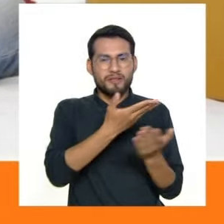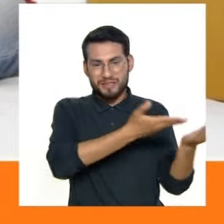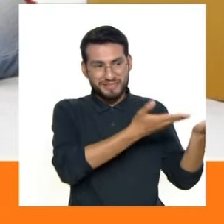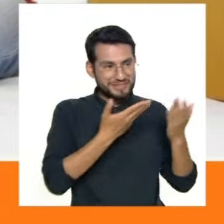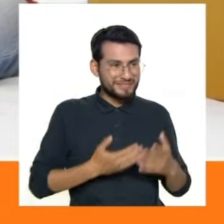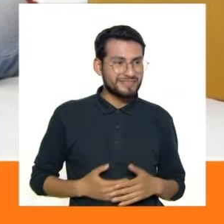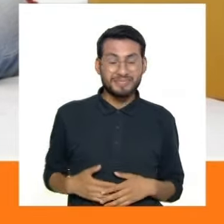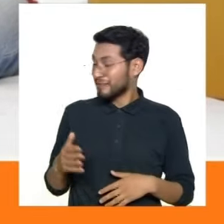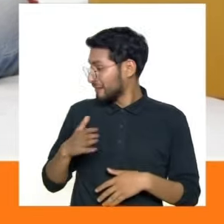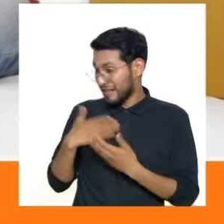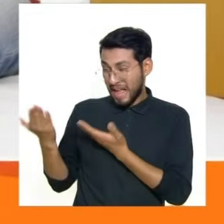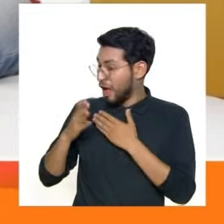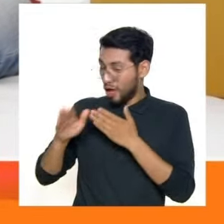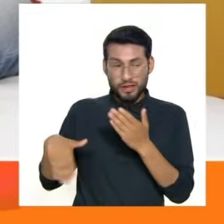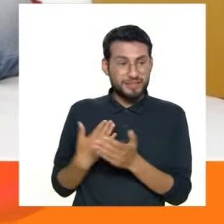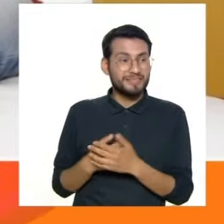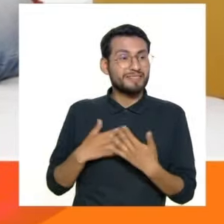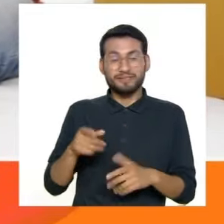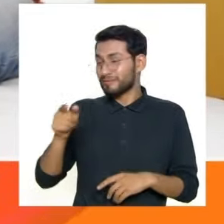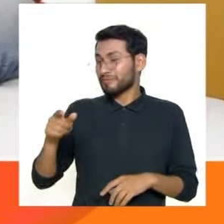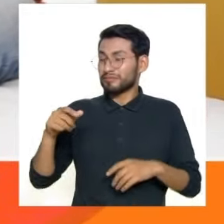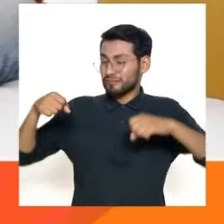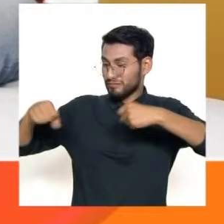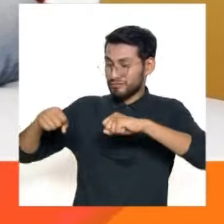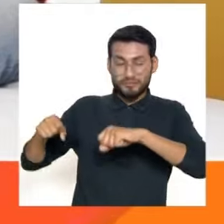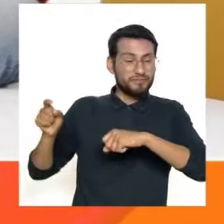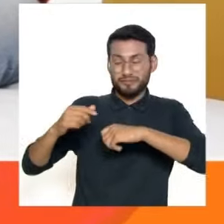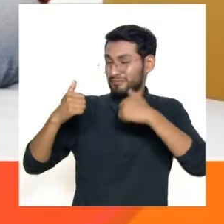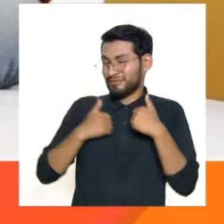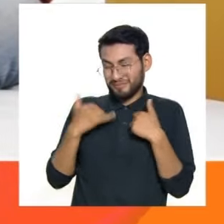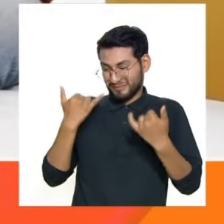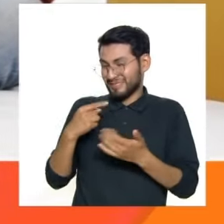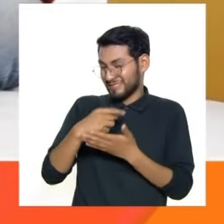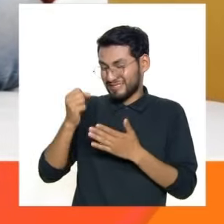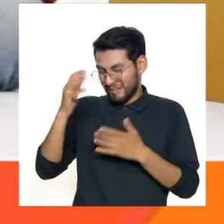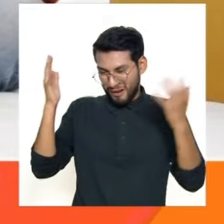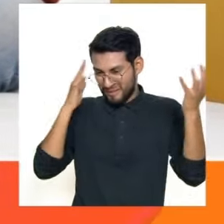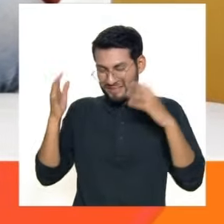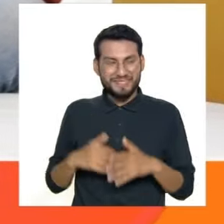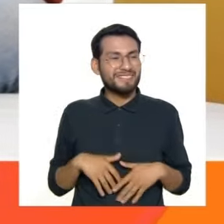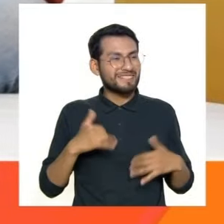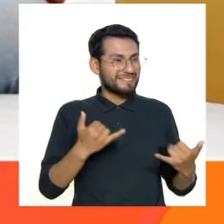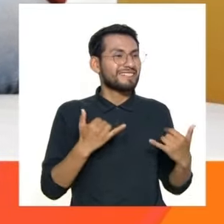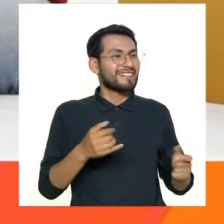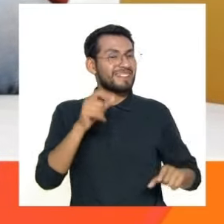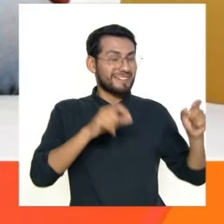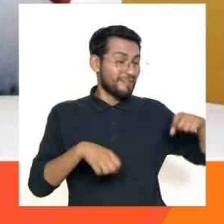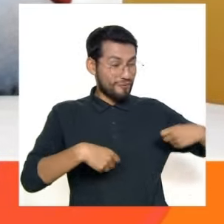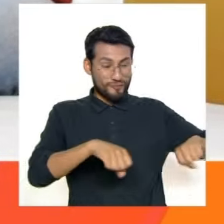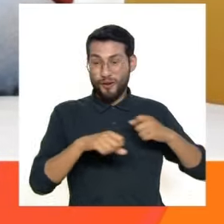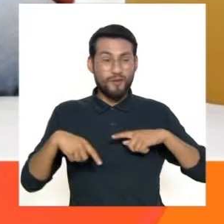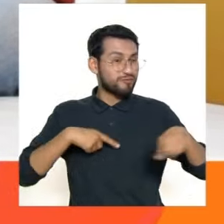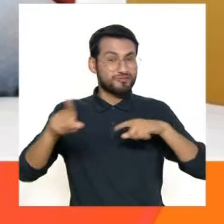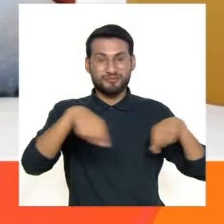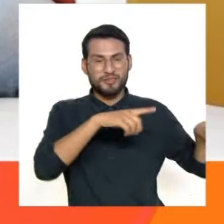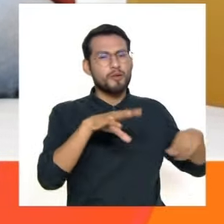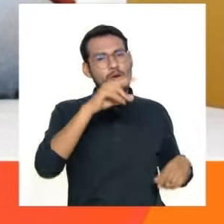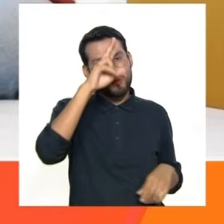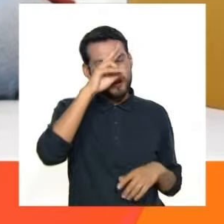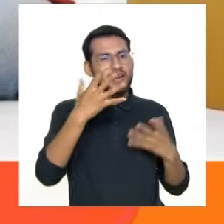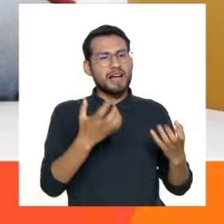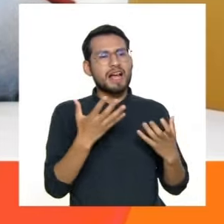lleg me traigan todo o sea que los chicos de Delivery no van a descansar este fin de semana no van van a estar trabajando mucho porque los